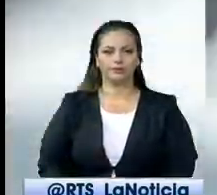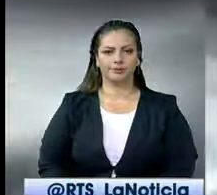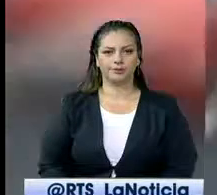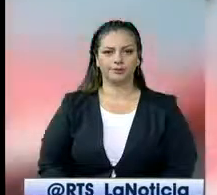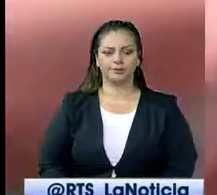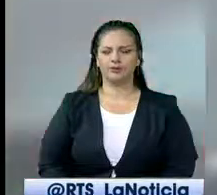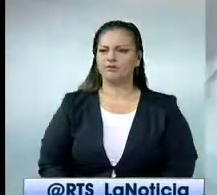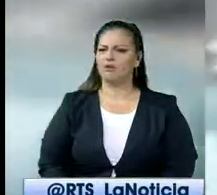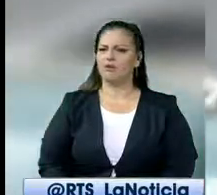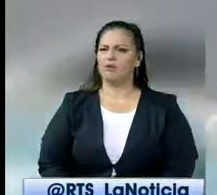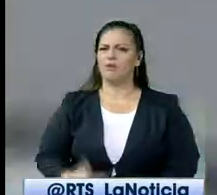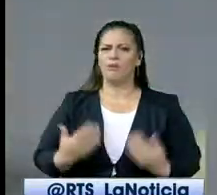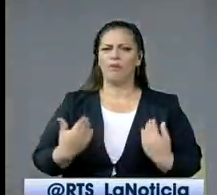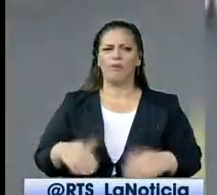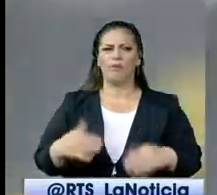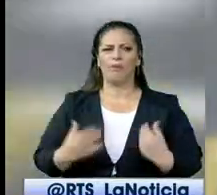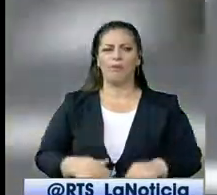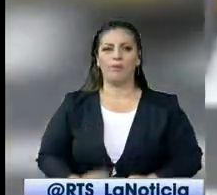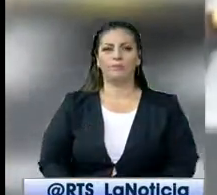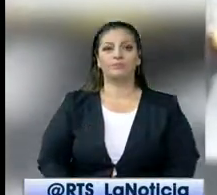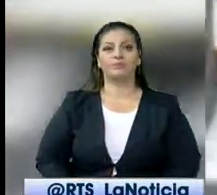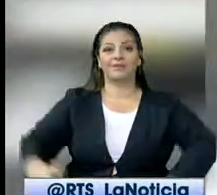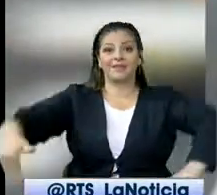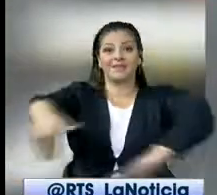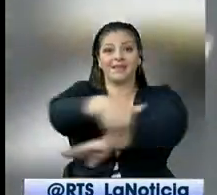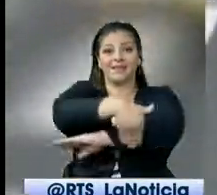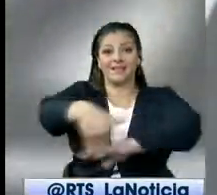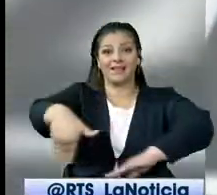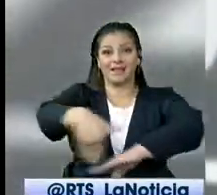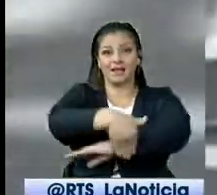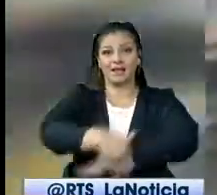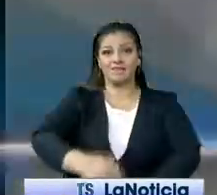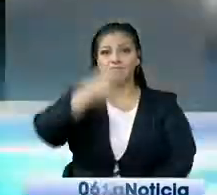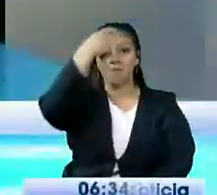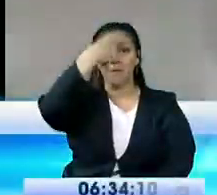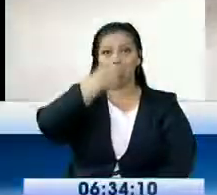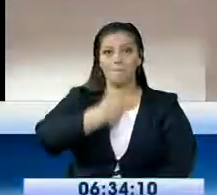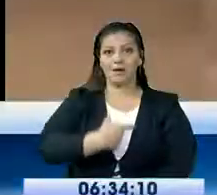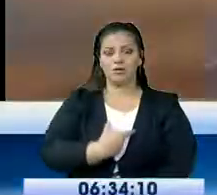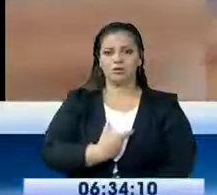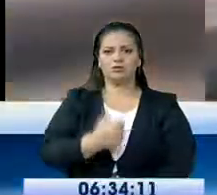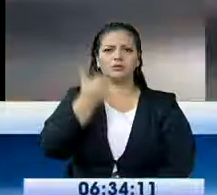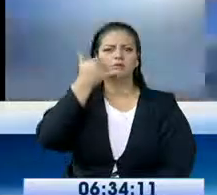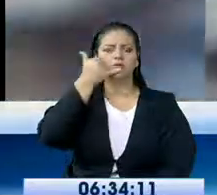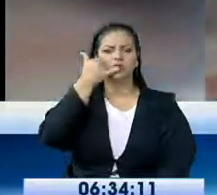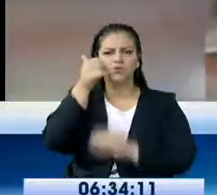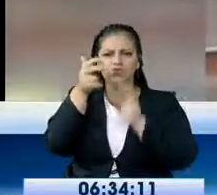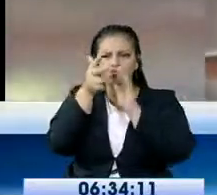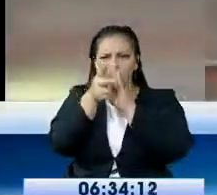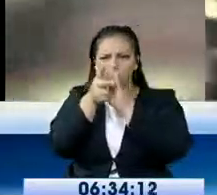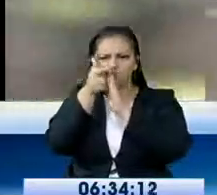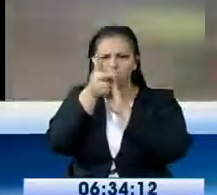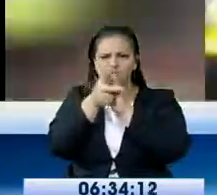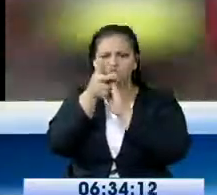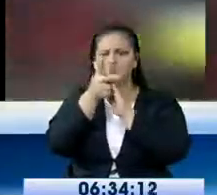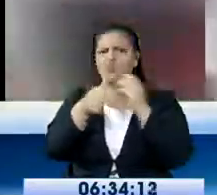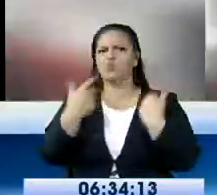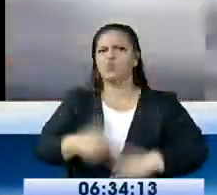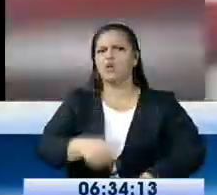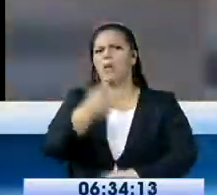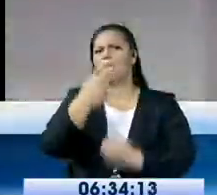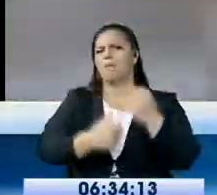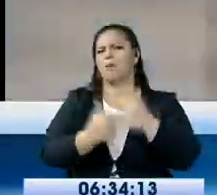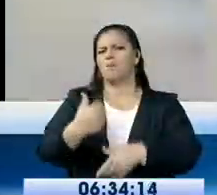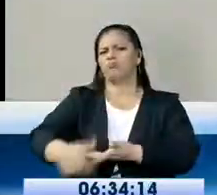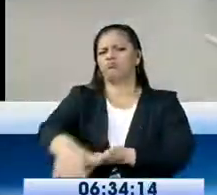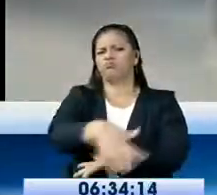Todo fue grabado por la cámara de un celular, el cual pudo captar momentos en los que se originaron disturbios en la